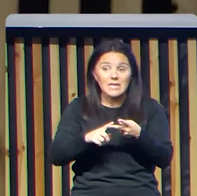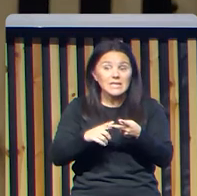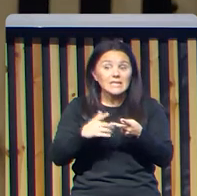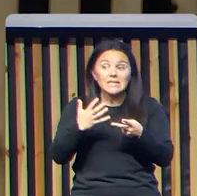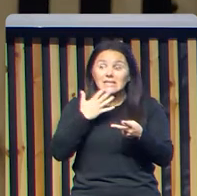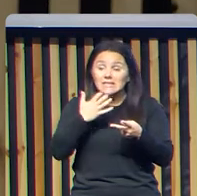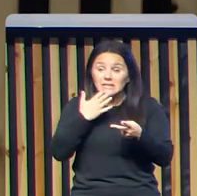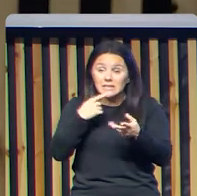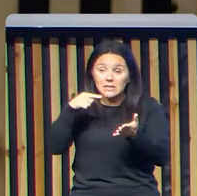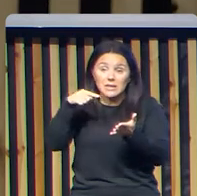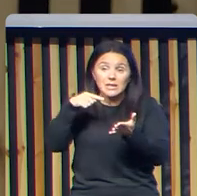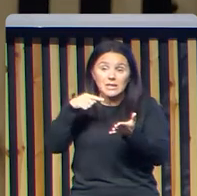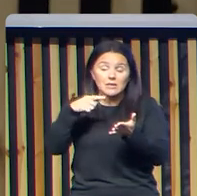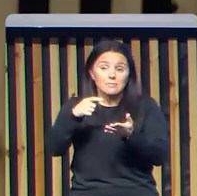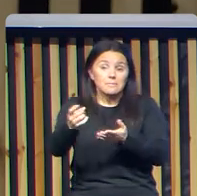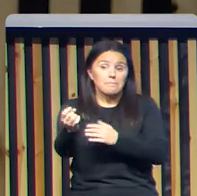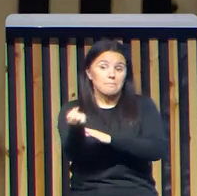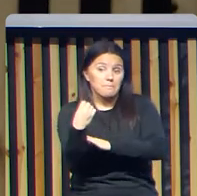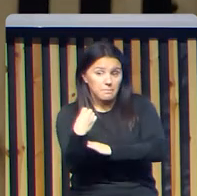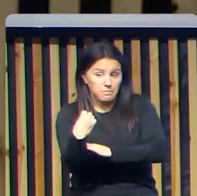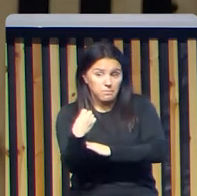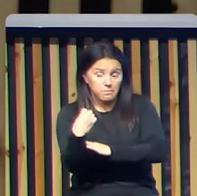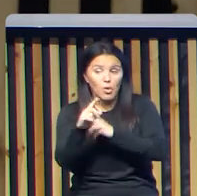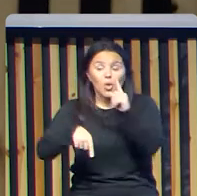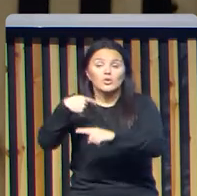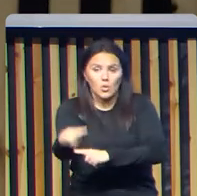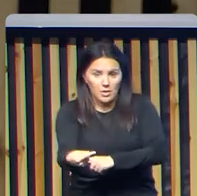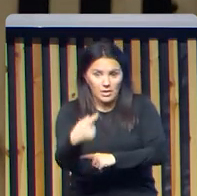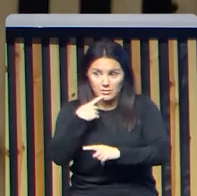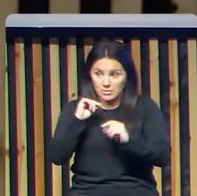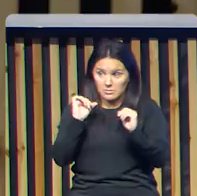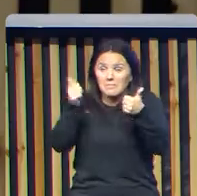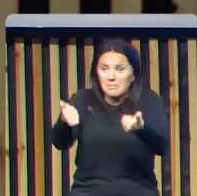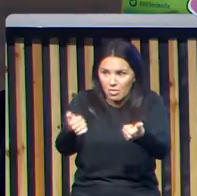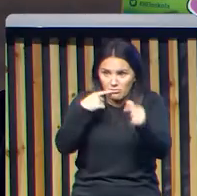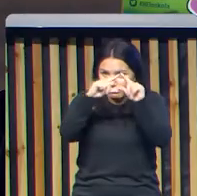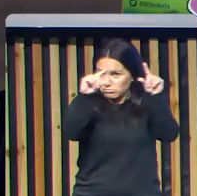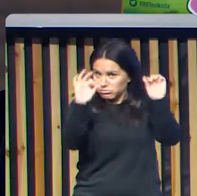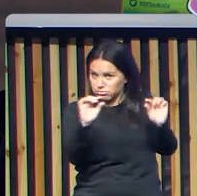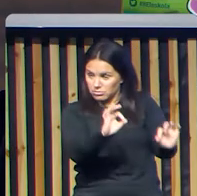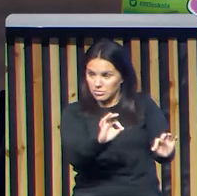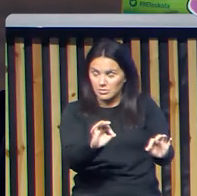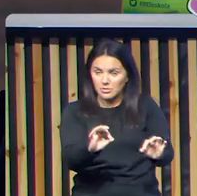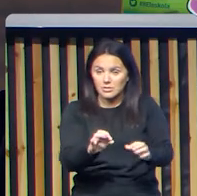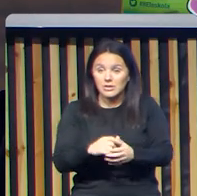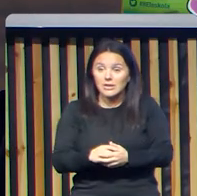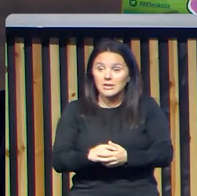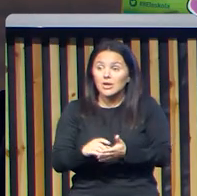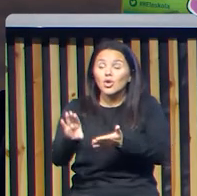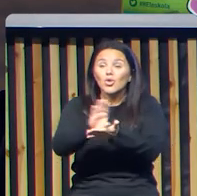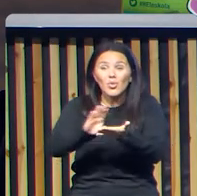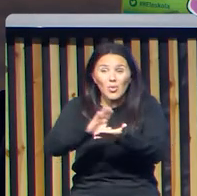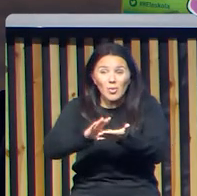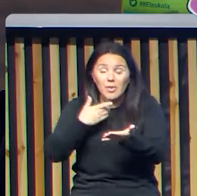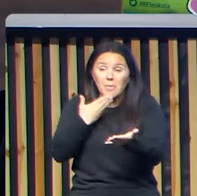no atender al requerimiento estoy aquí o sea acabo de empezar la nueva aportación de la